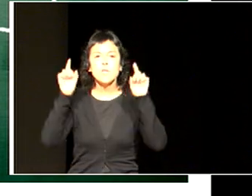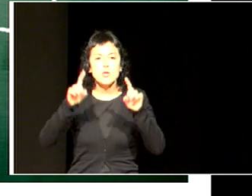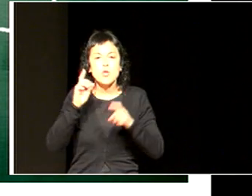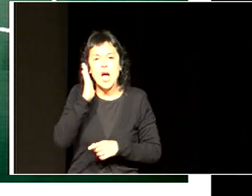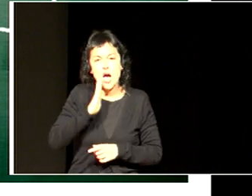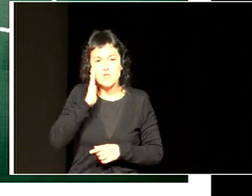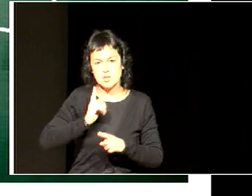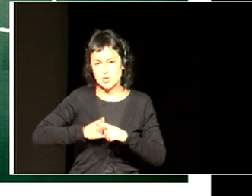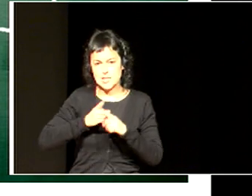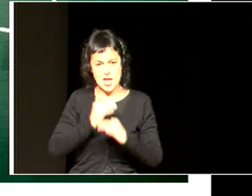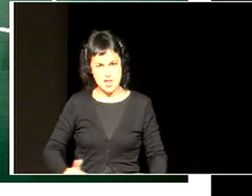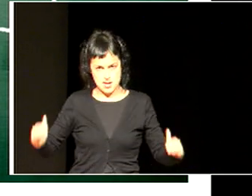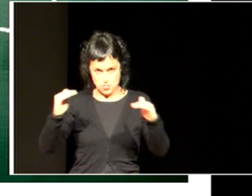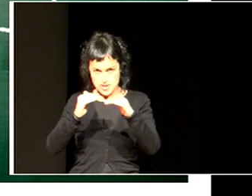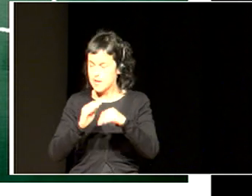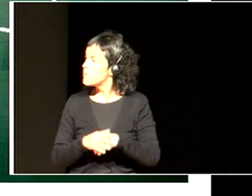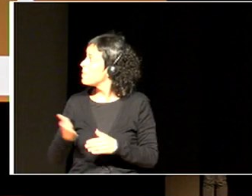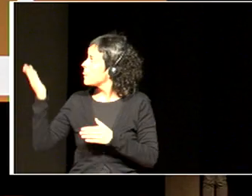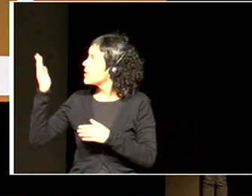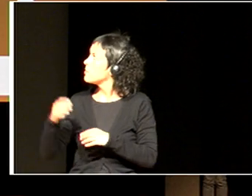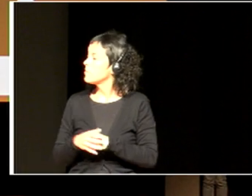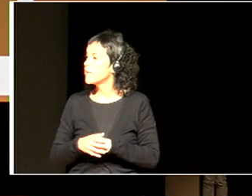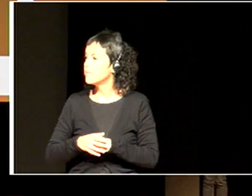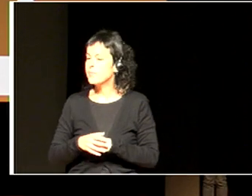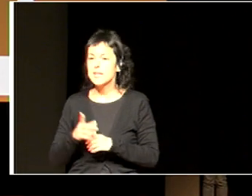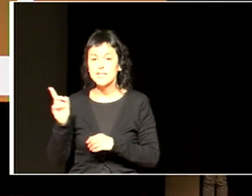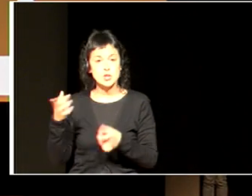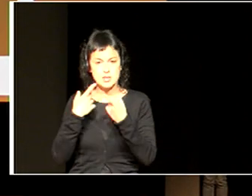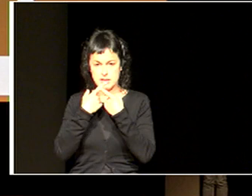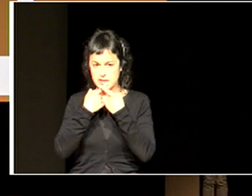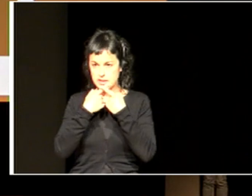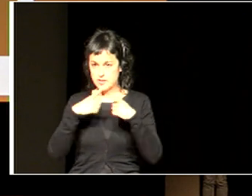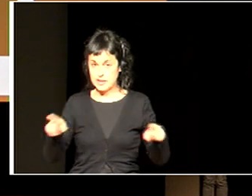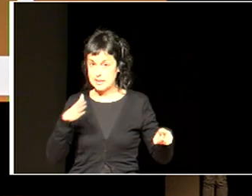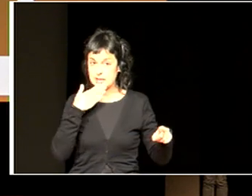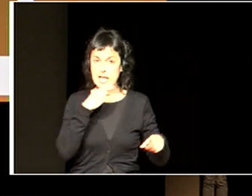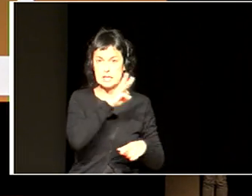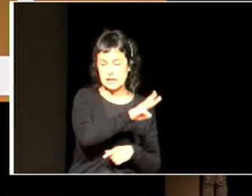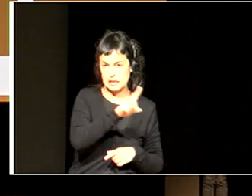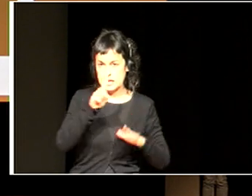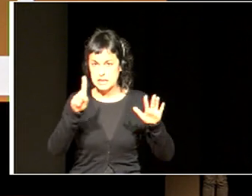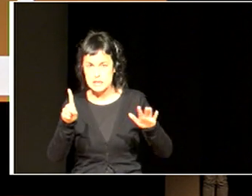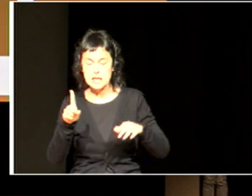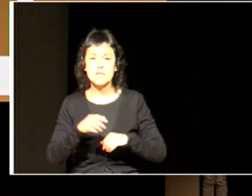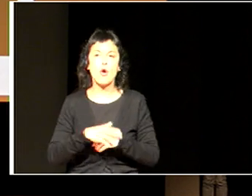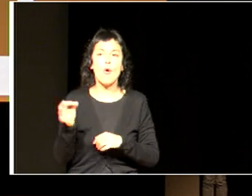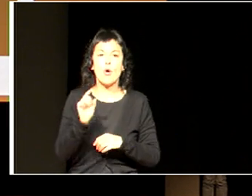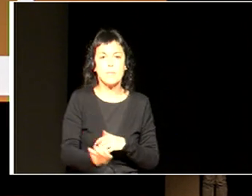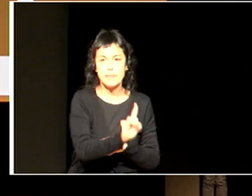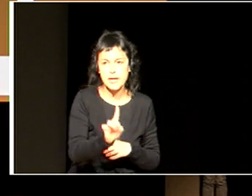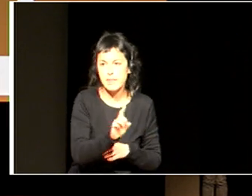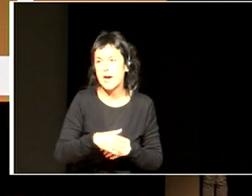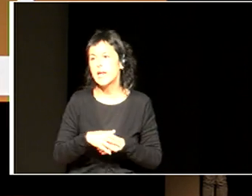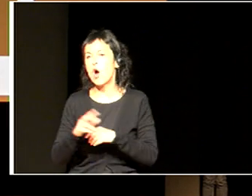la educación afectivo-sexual en igualdad es completamente diferente de 3 a 6 años que en primaria que en primer ciclo de secundaria